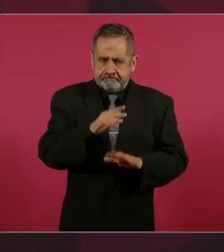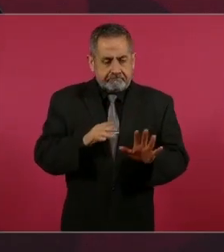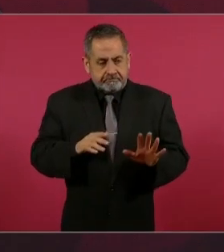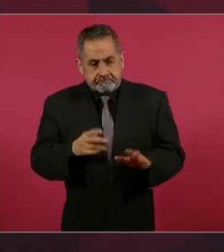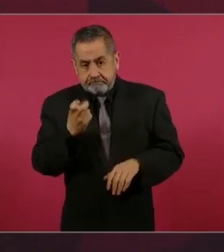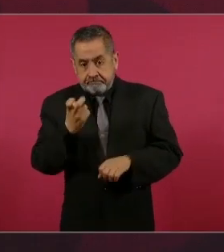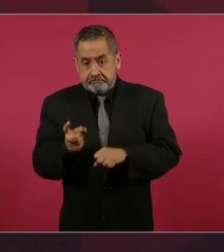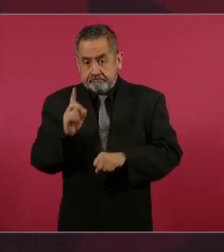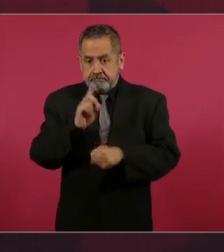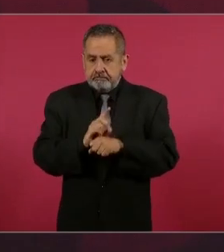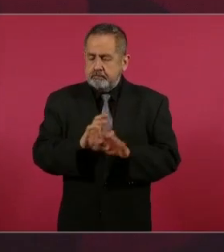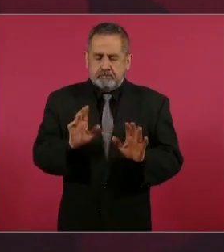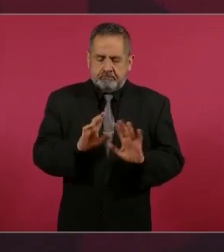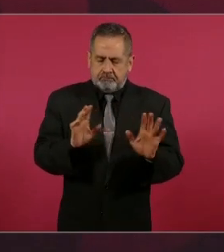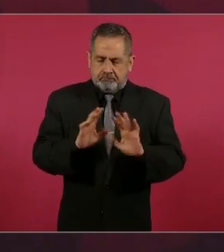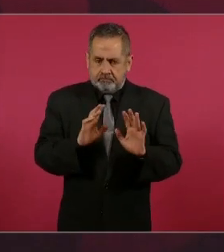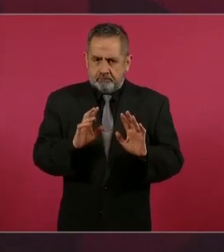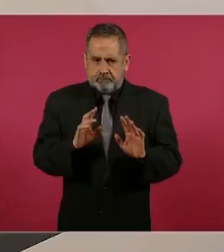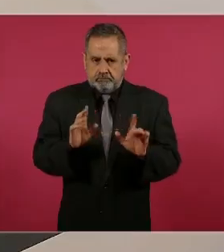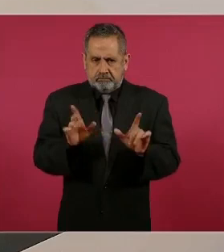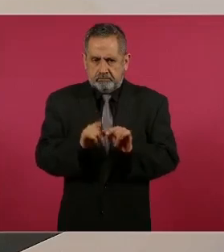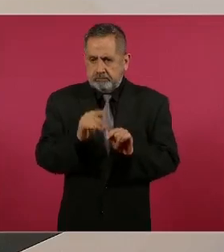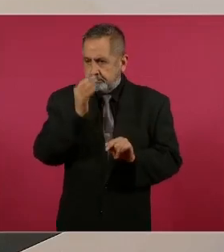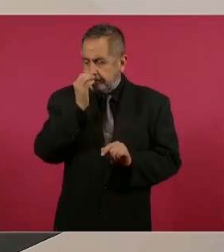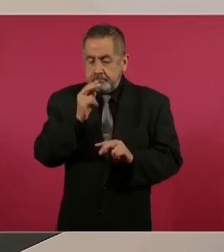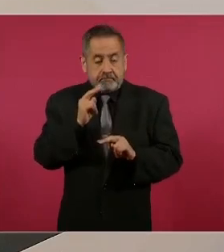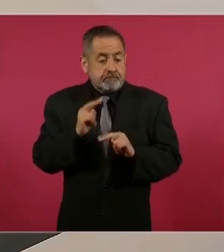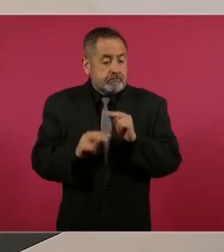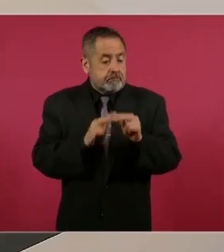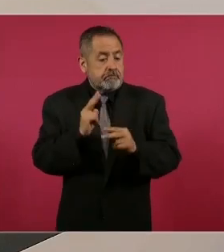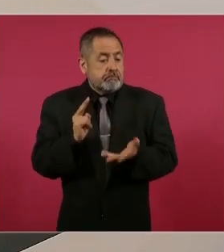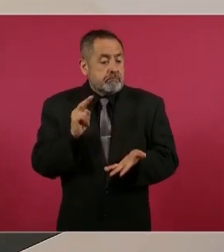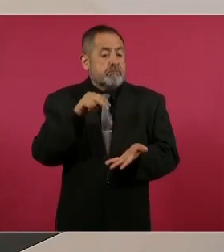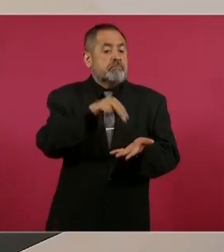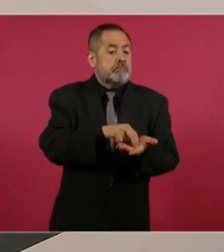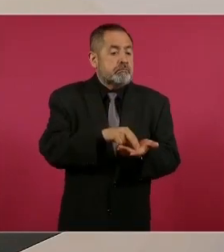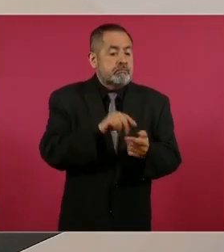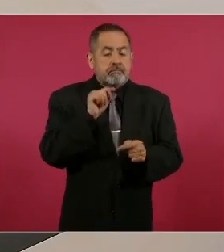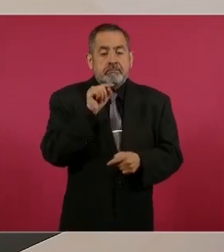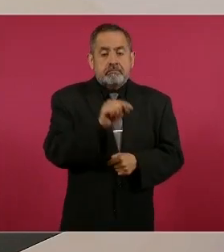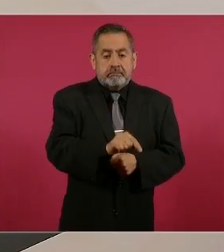ningún acto, nada más es